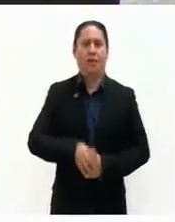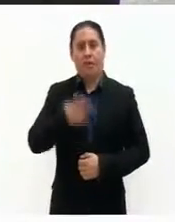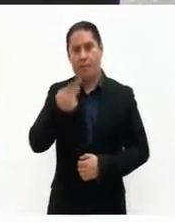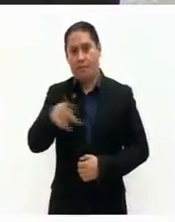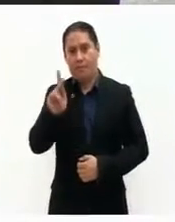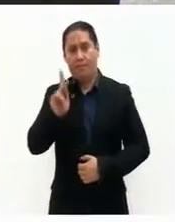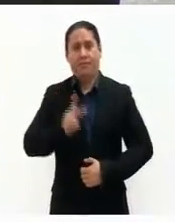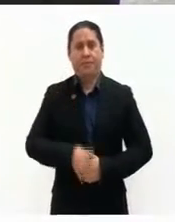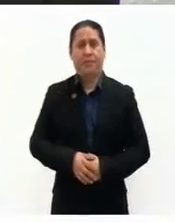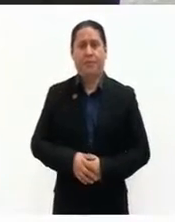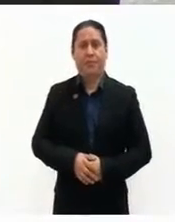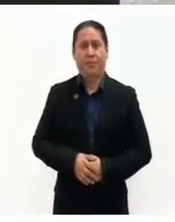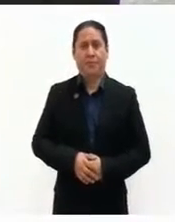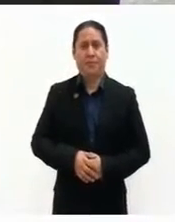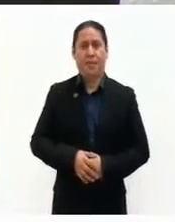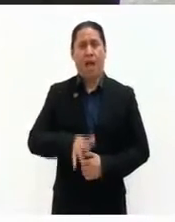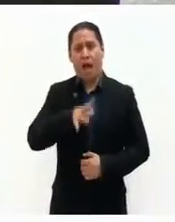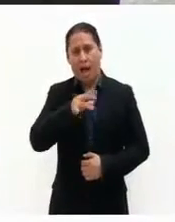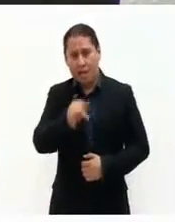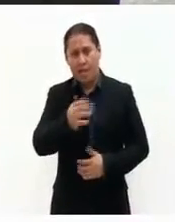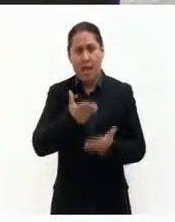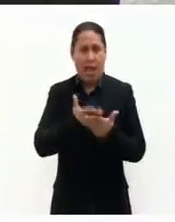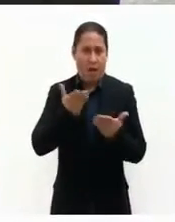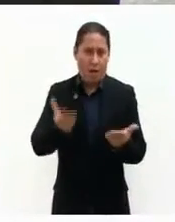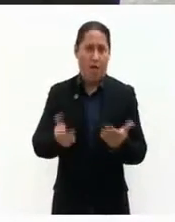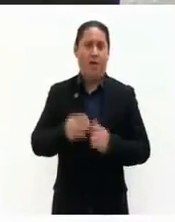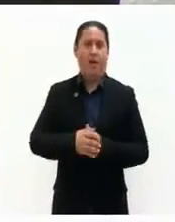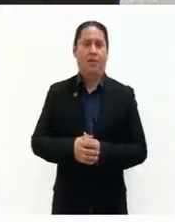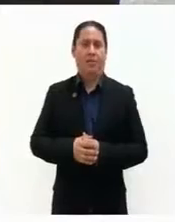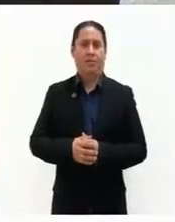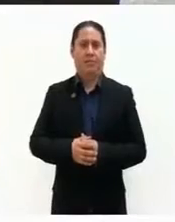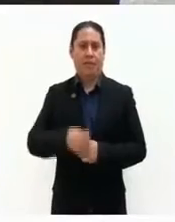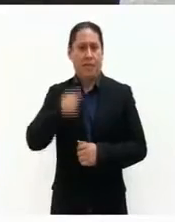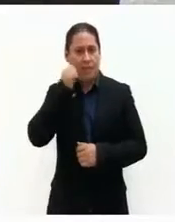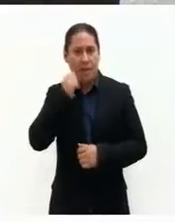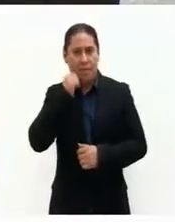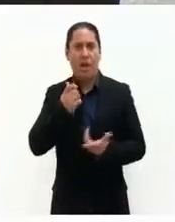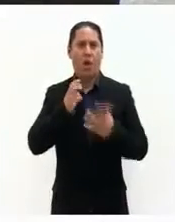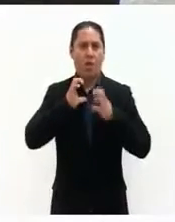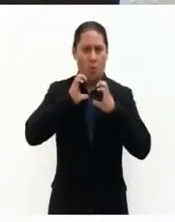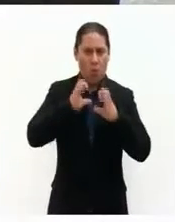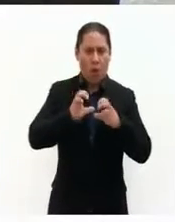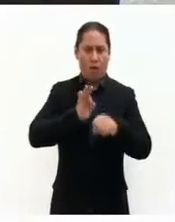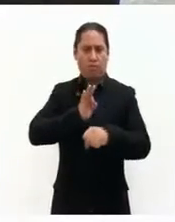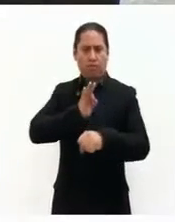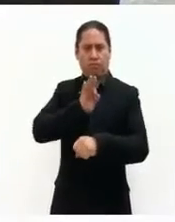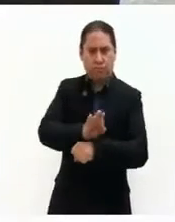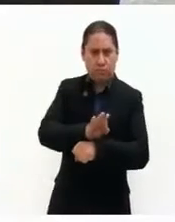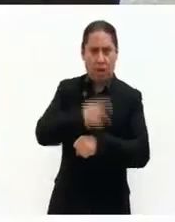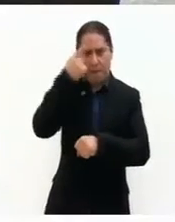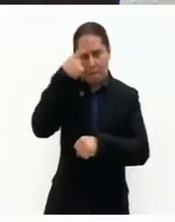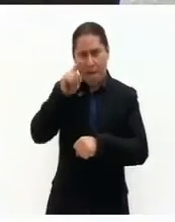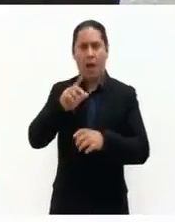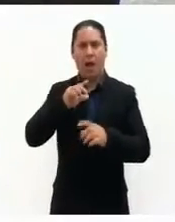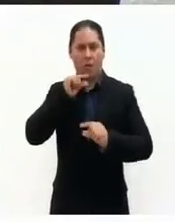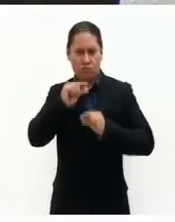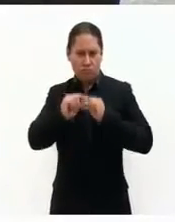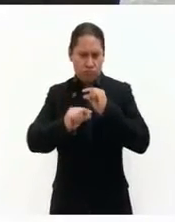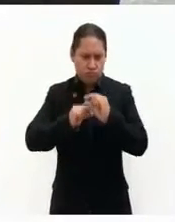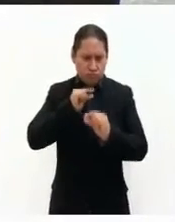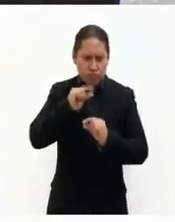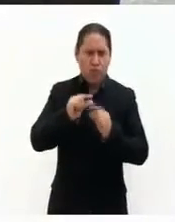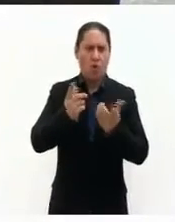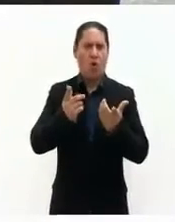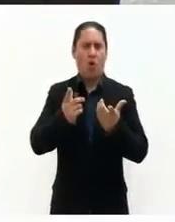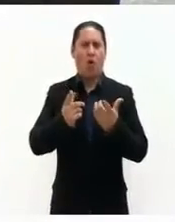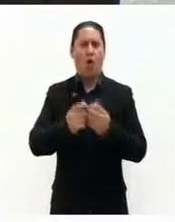embargo, así como se ha hecho hasta este momento, la implementación de estrategias para su reactivación deben de sustentarse